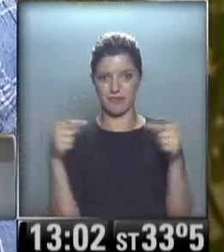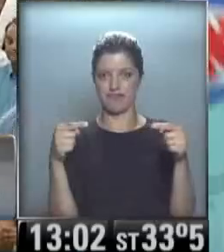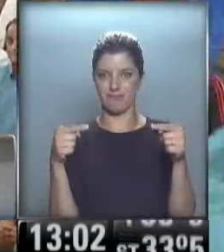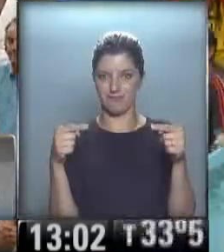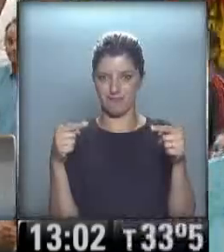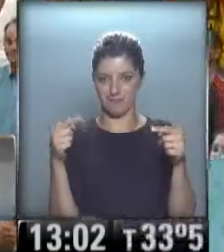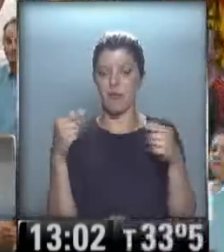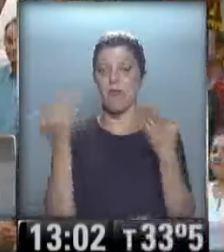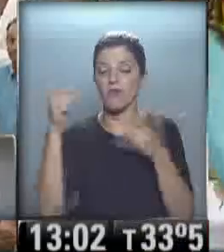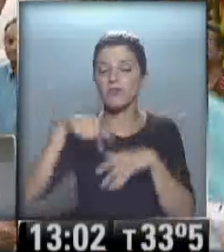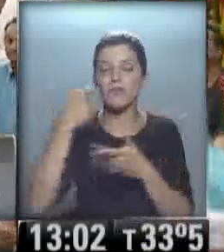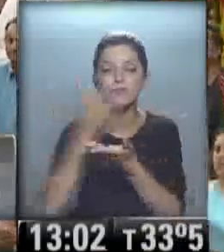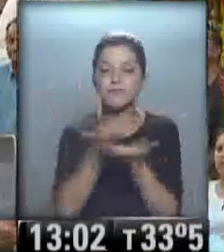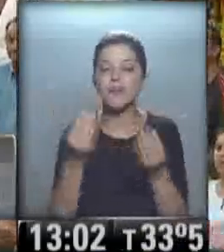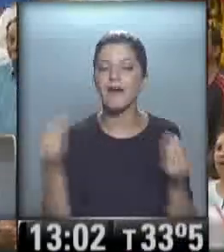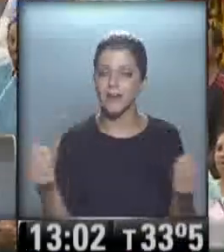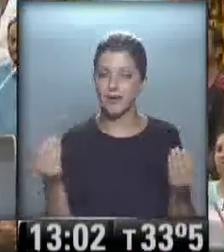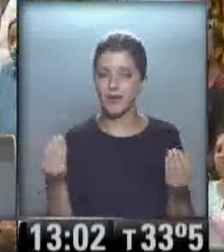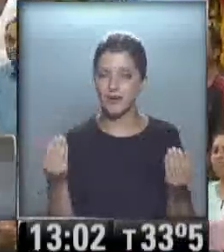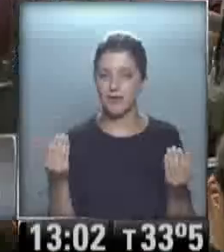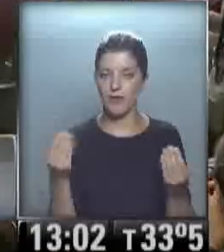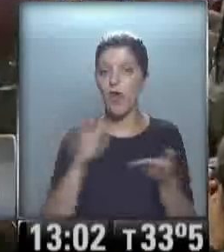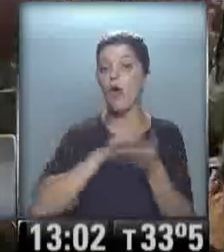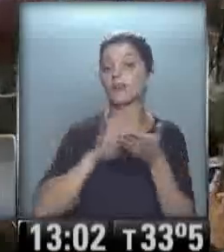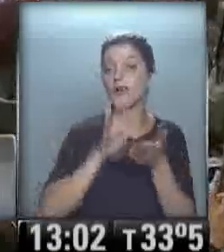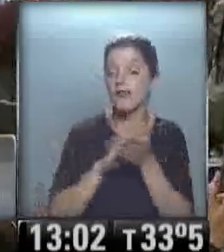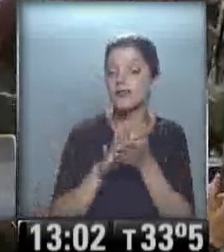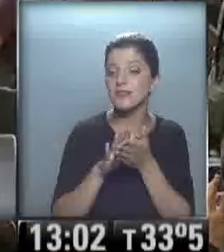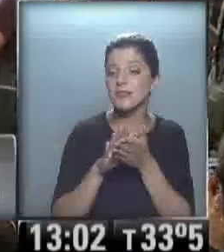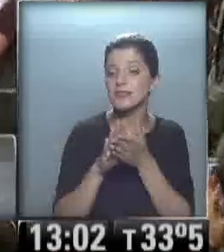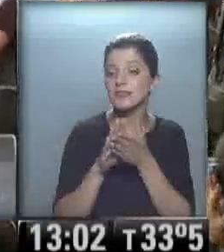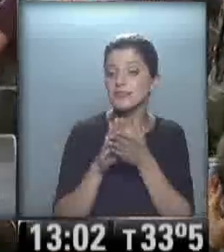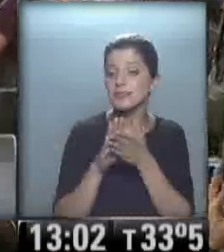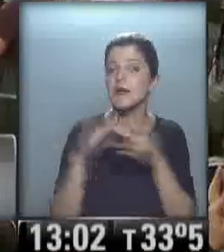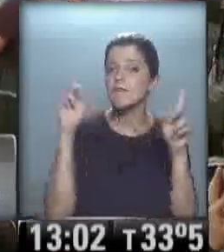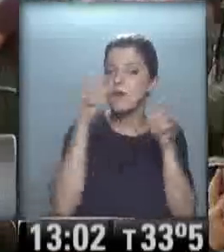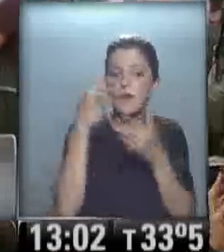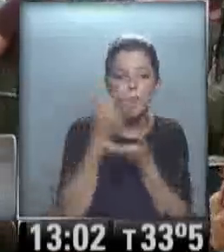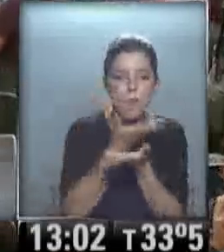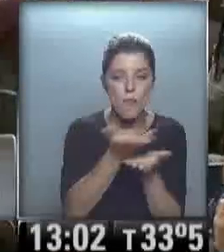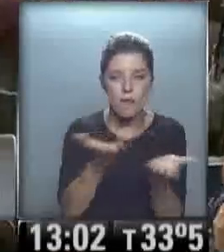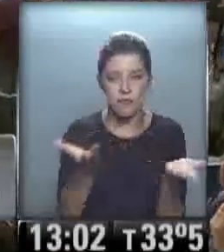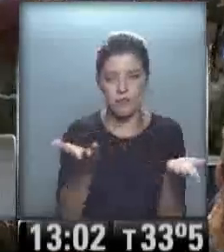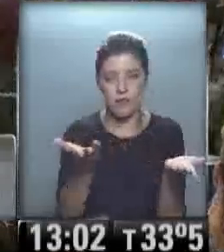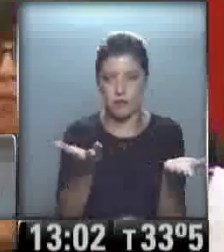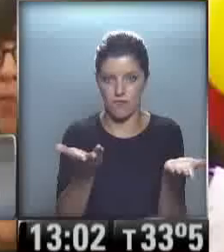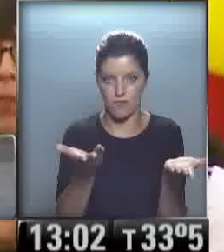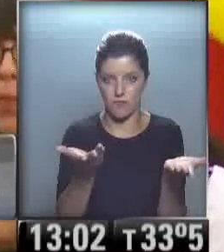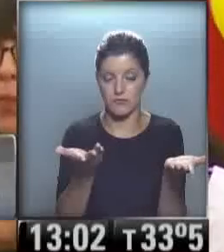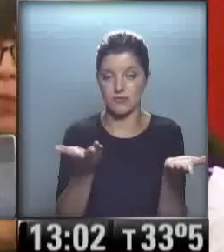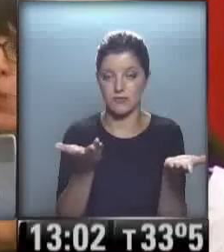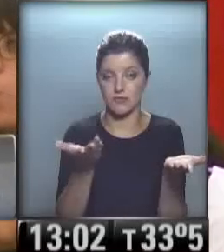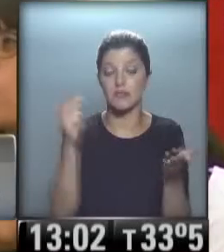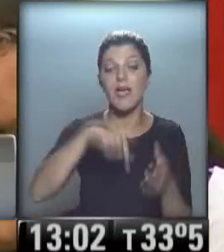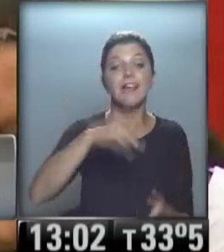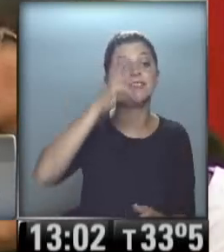aquí es de nuevo El dilema presentado en el chile del